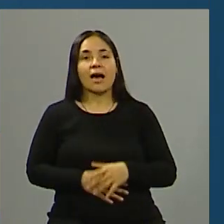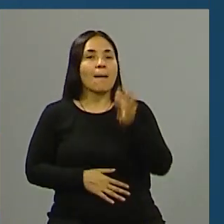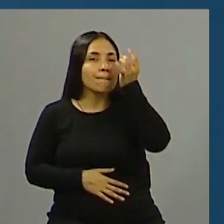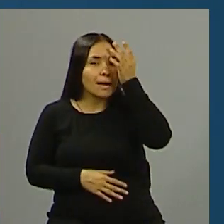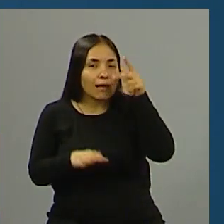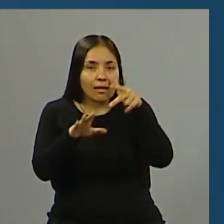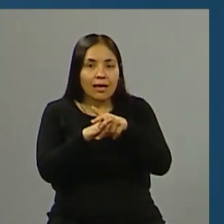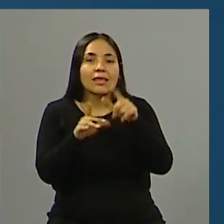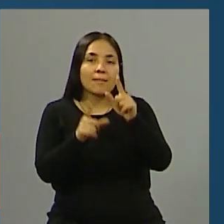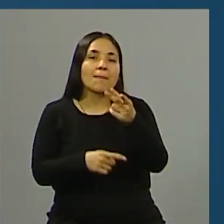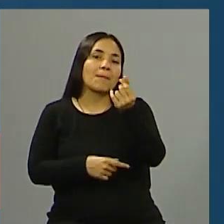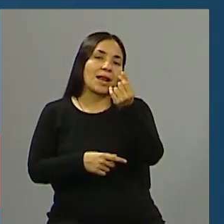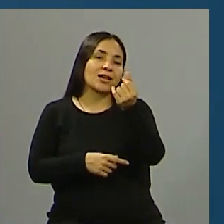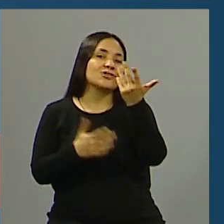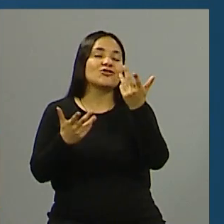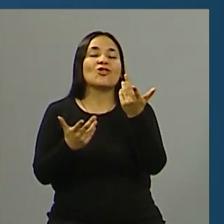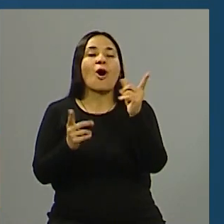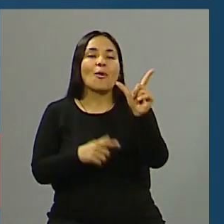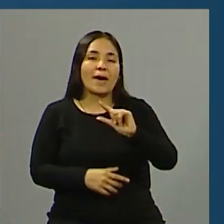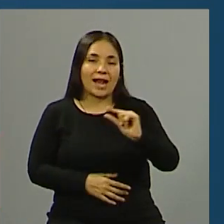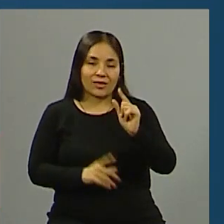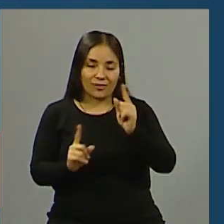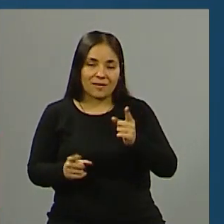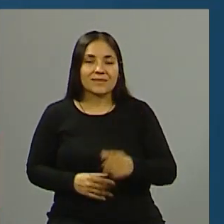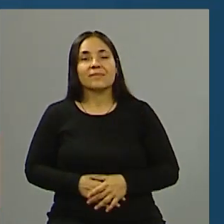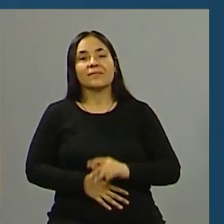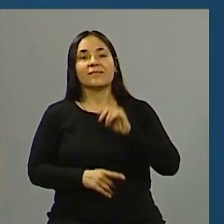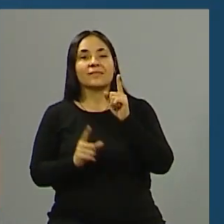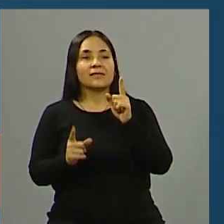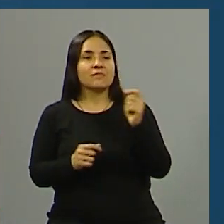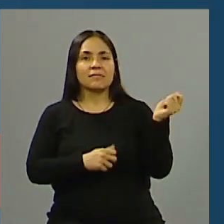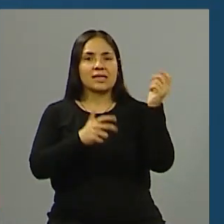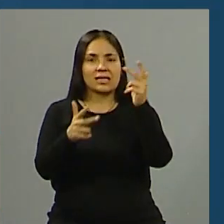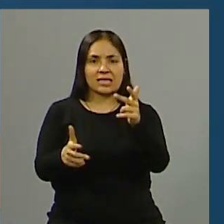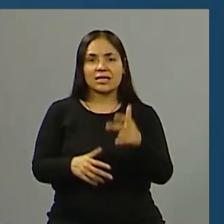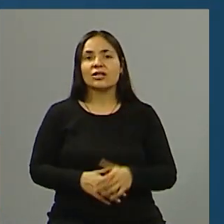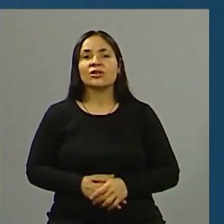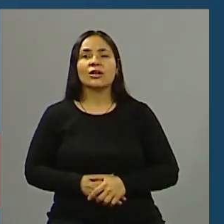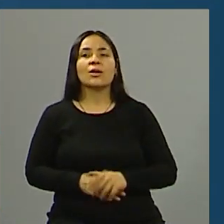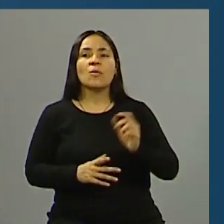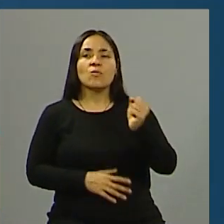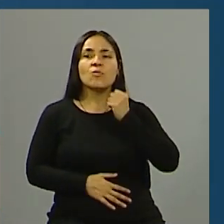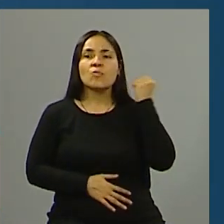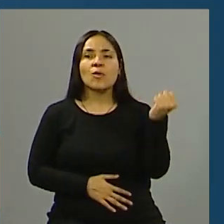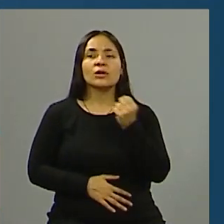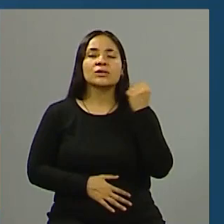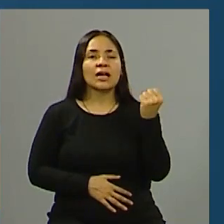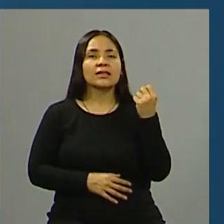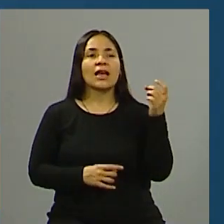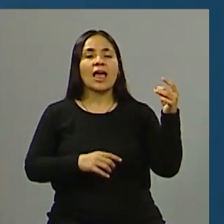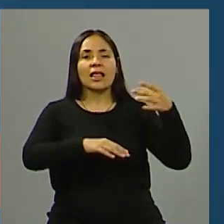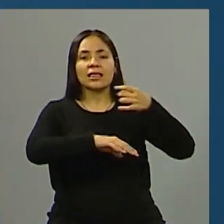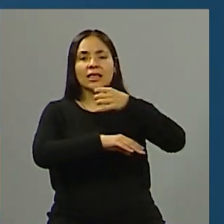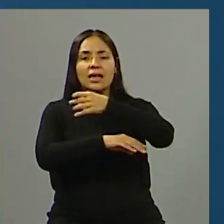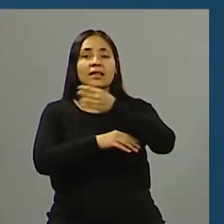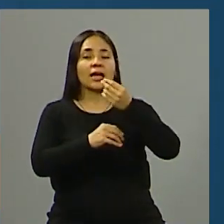y con Sí. precios populares, ¿no? Además que eso es lo importante. Luciano, usted hacía referencia a esto de la importancia que siempre tuvo el tren en cuanto al